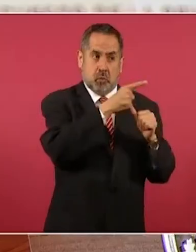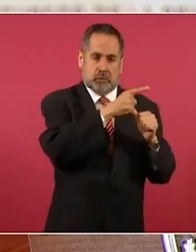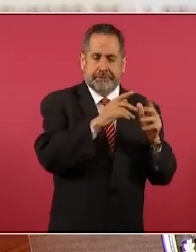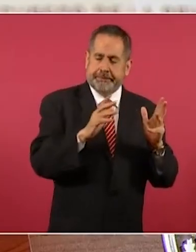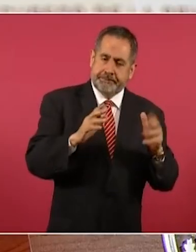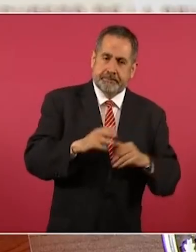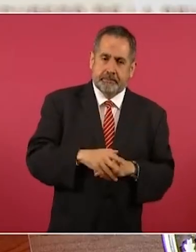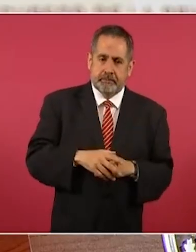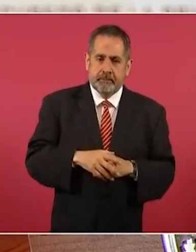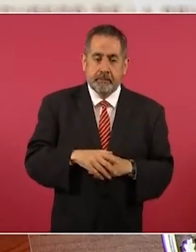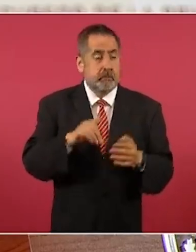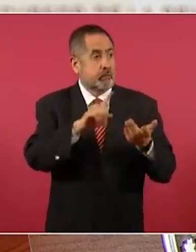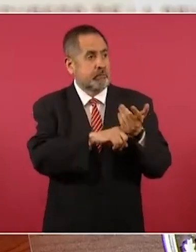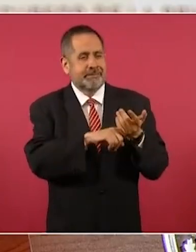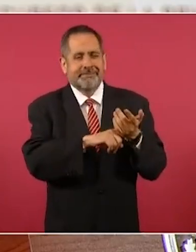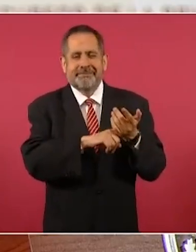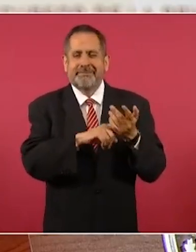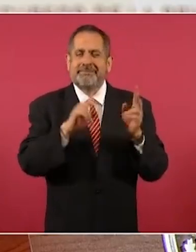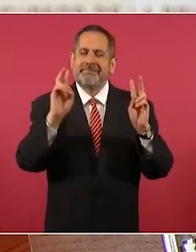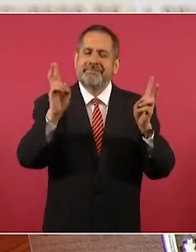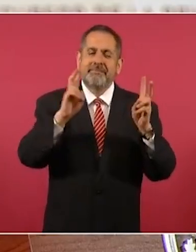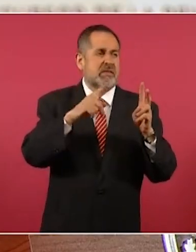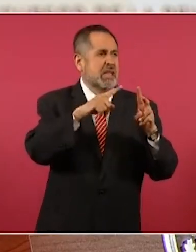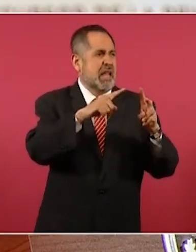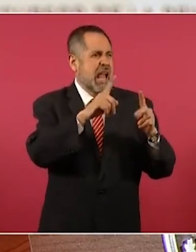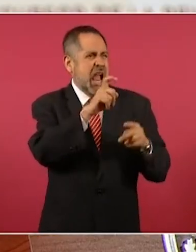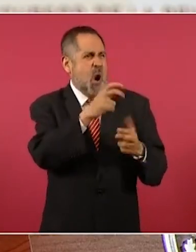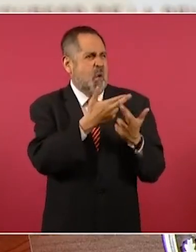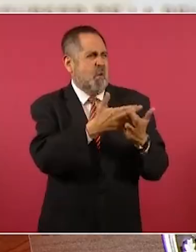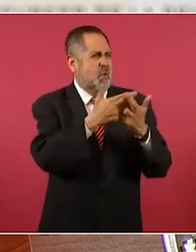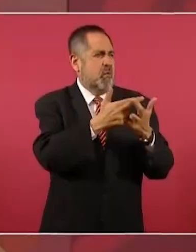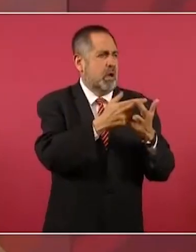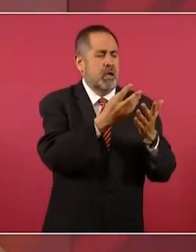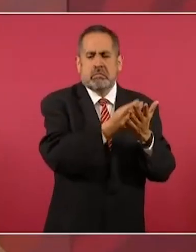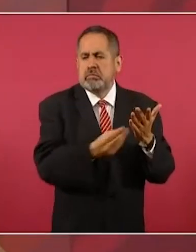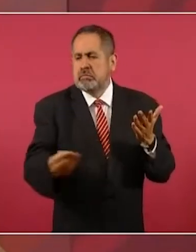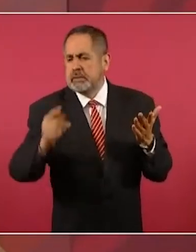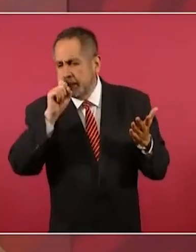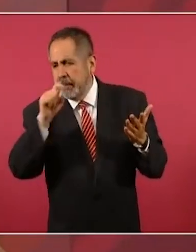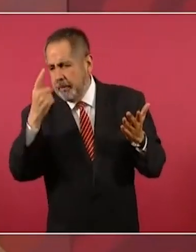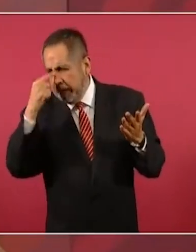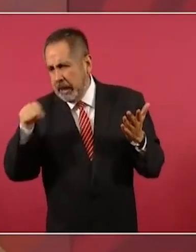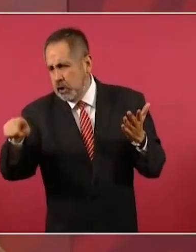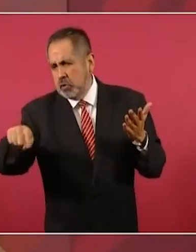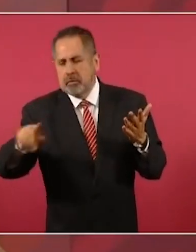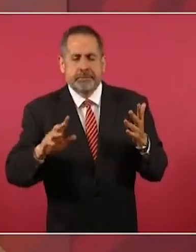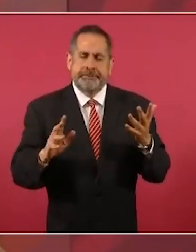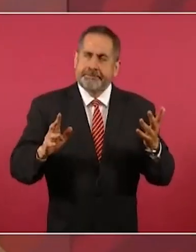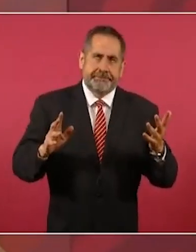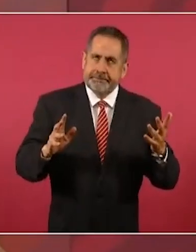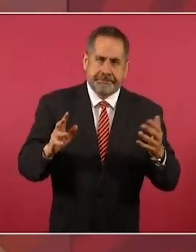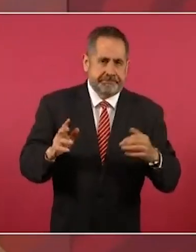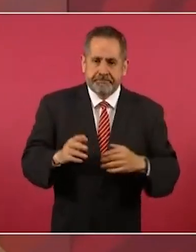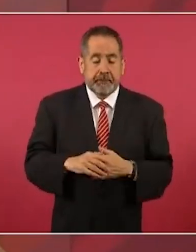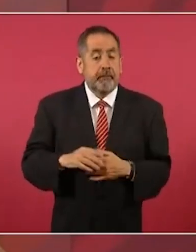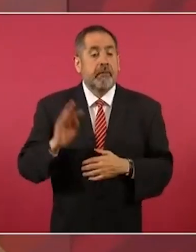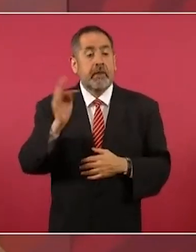que si llueve fuerte arriba, gotea abajo, que si la crisis que